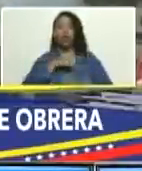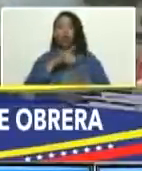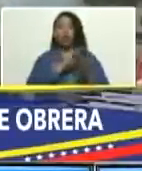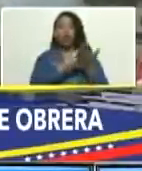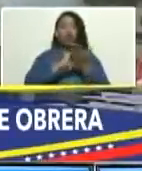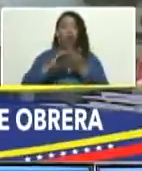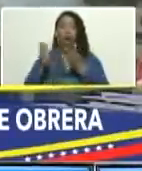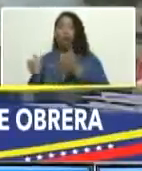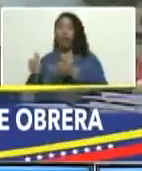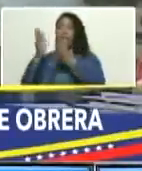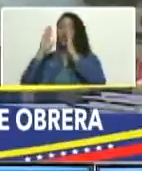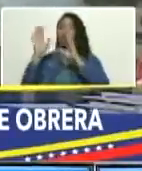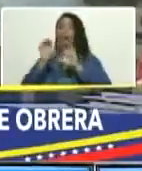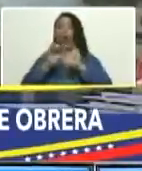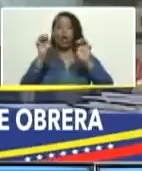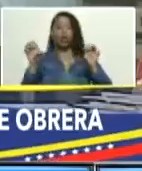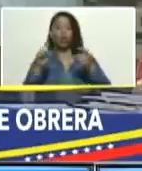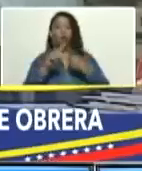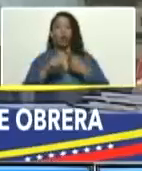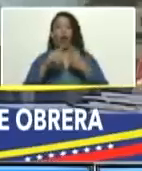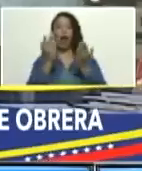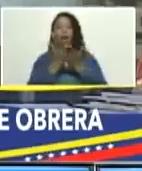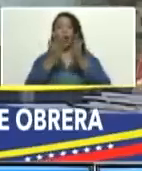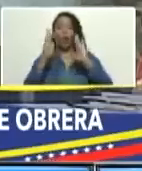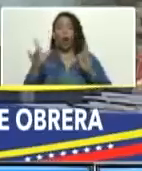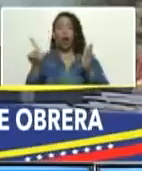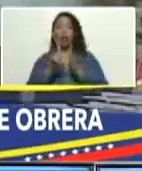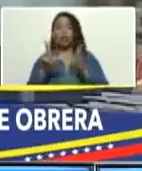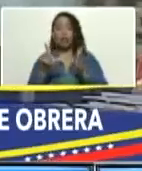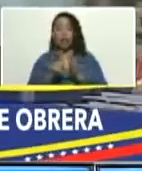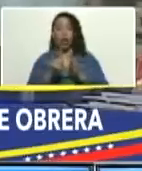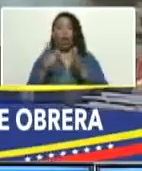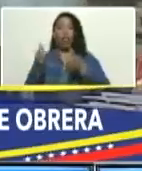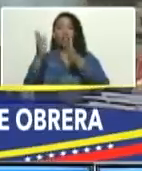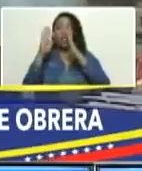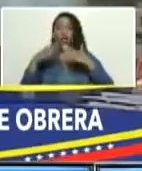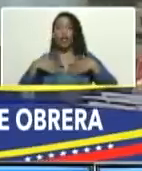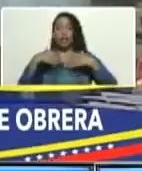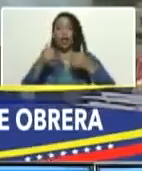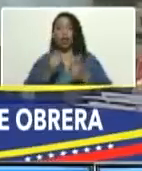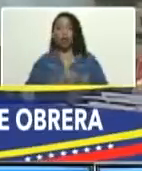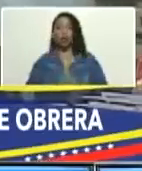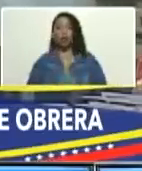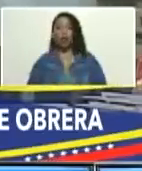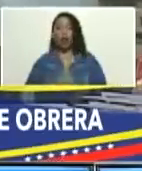de las infraestructuras educativas, de escuelas y liceos, de las infraestructuras de salud?